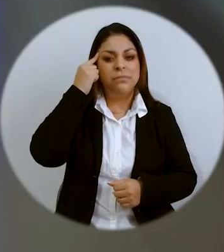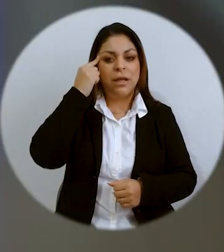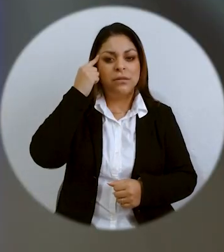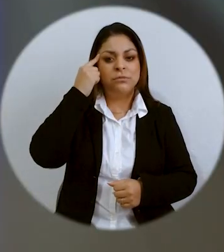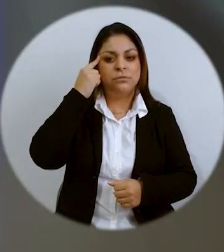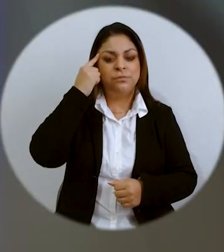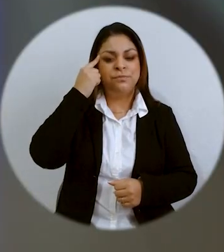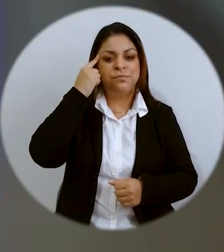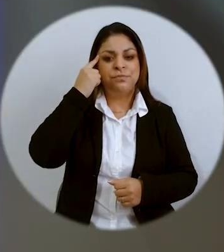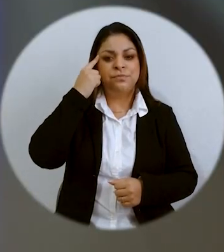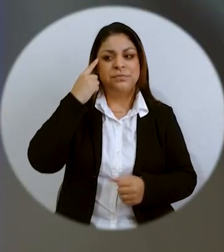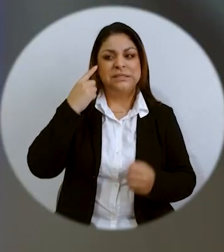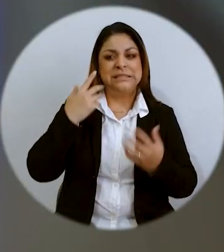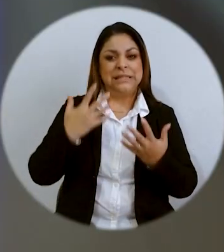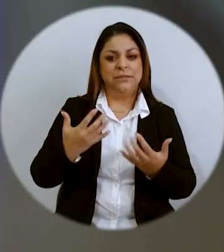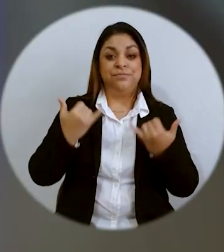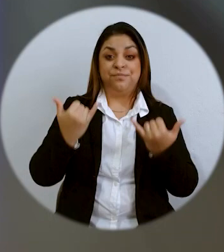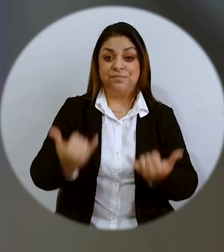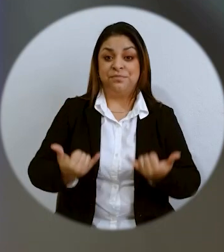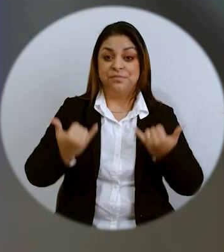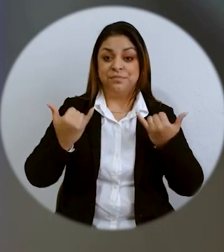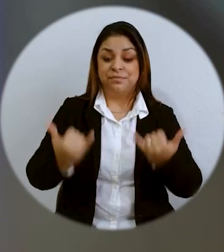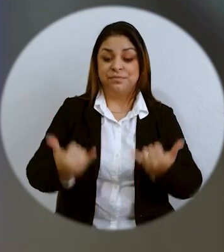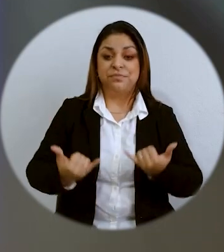Bueno, yo considero que